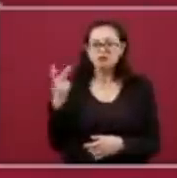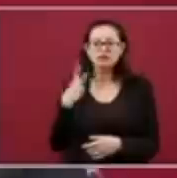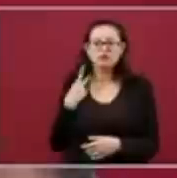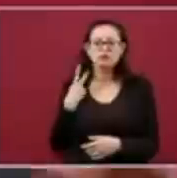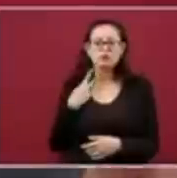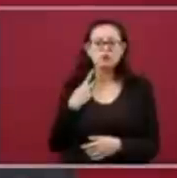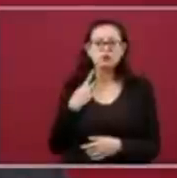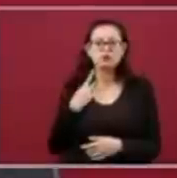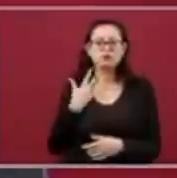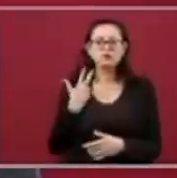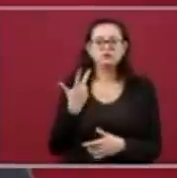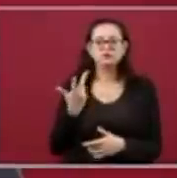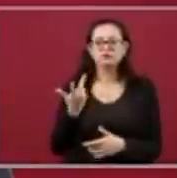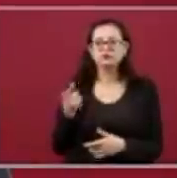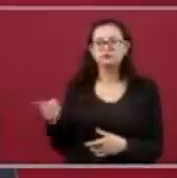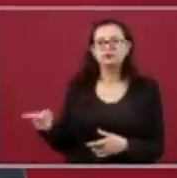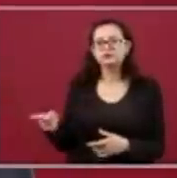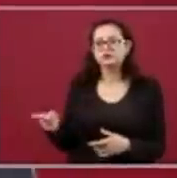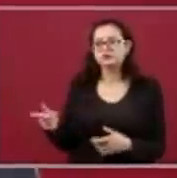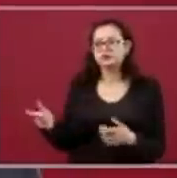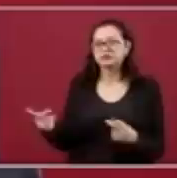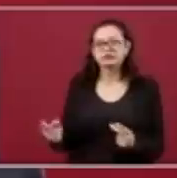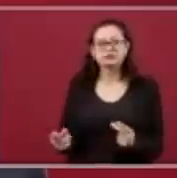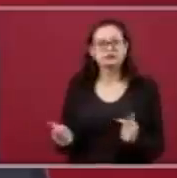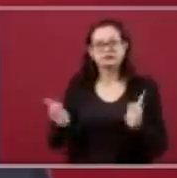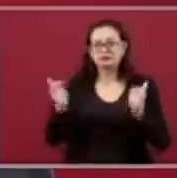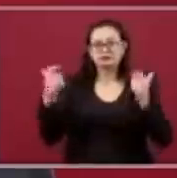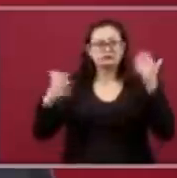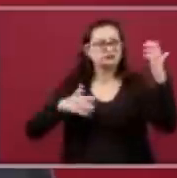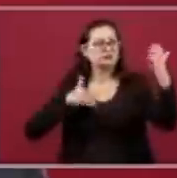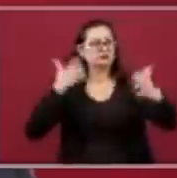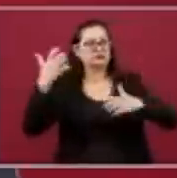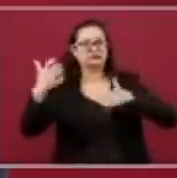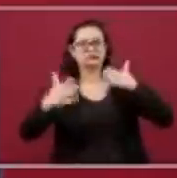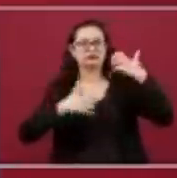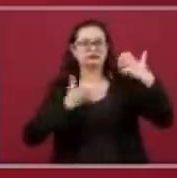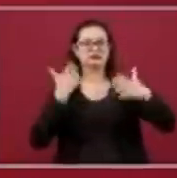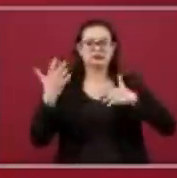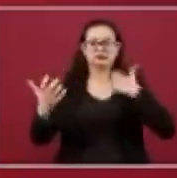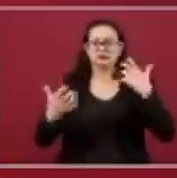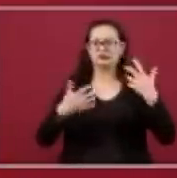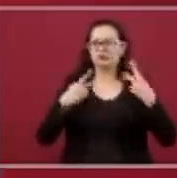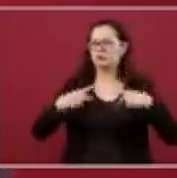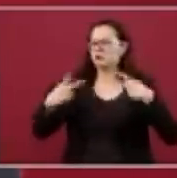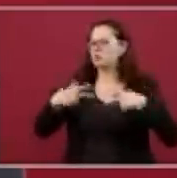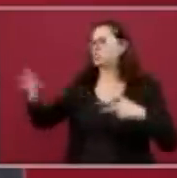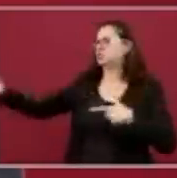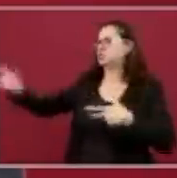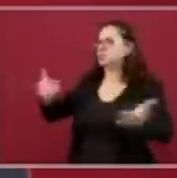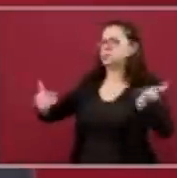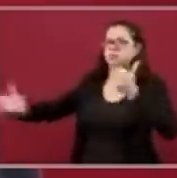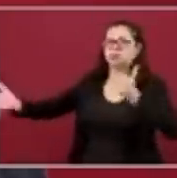Entonces, se desesperan y reúnen agentes, ¿no?,